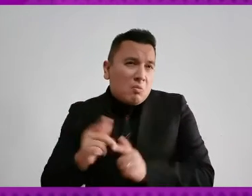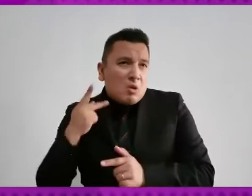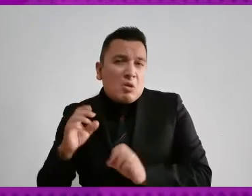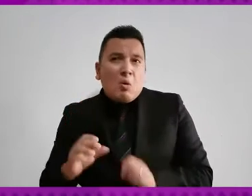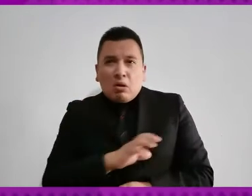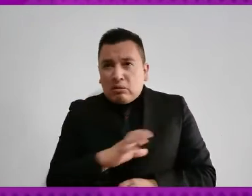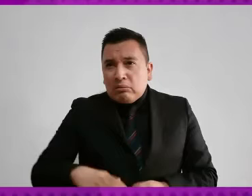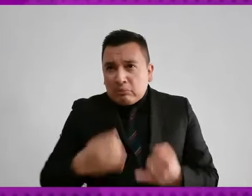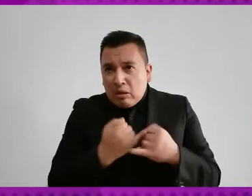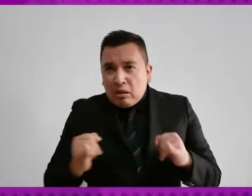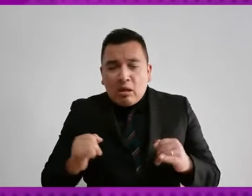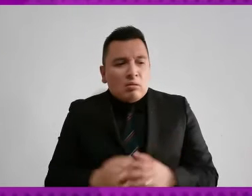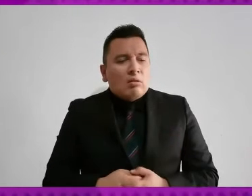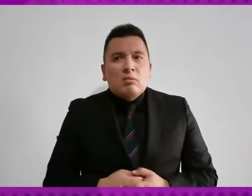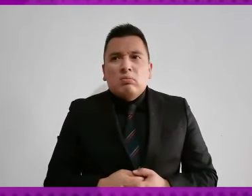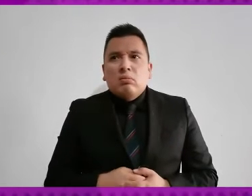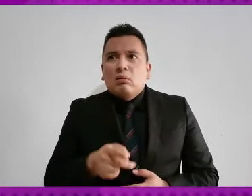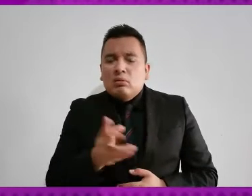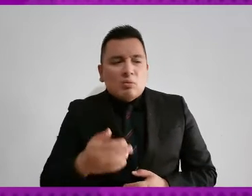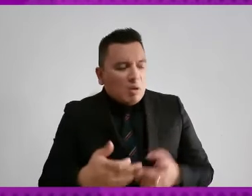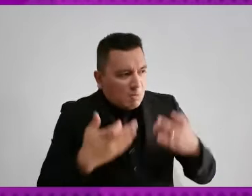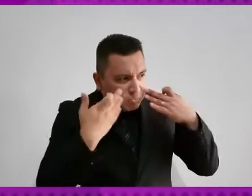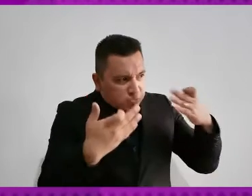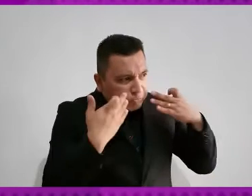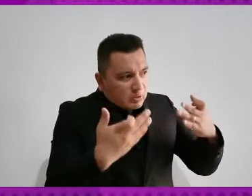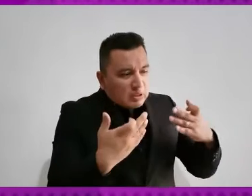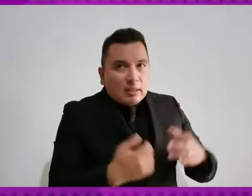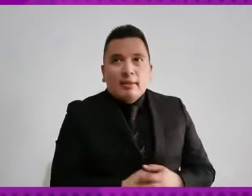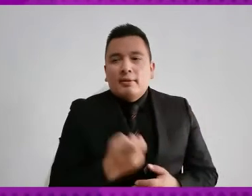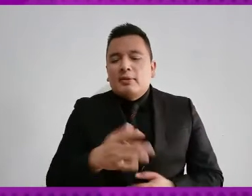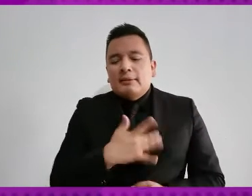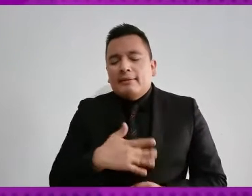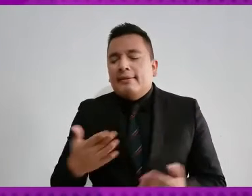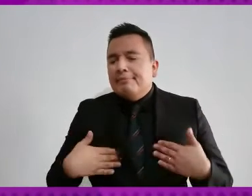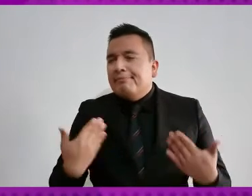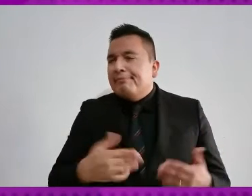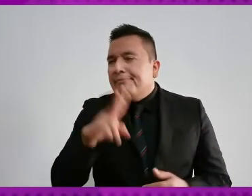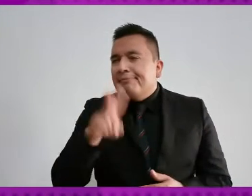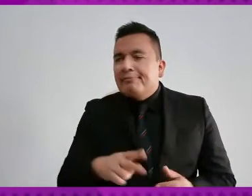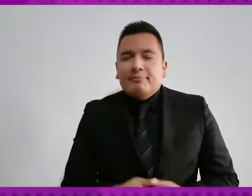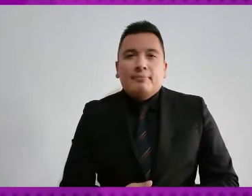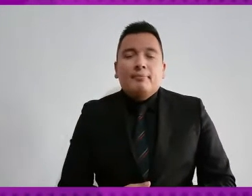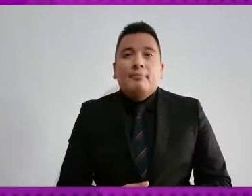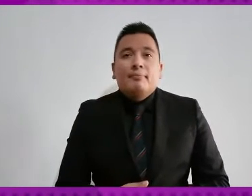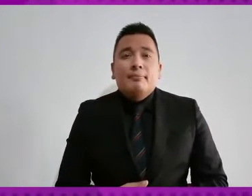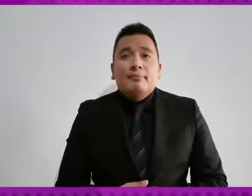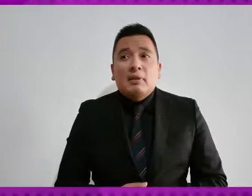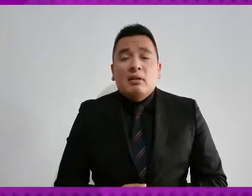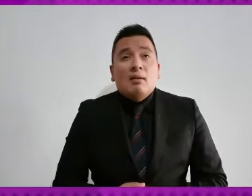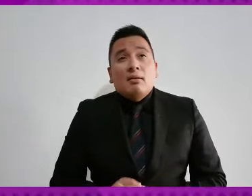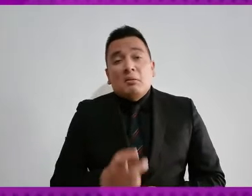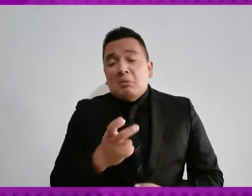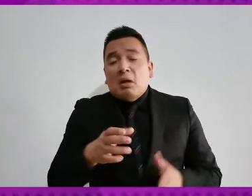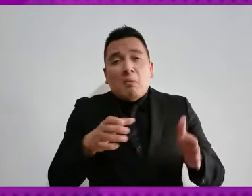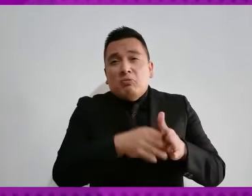político o candidatura independiente, efectivamente le dé una fortaleza a un proceso electoral. Proceso electoral que se lleva en cada una de las